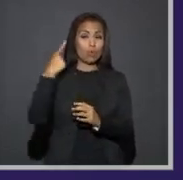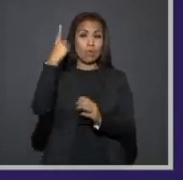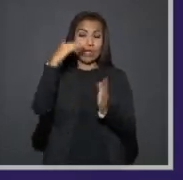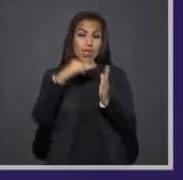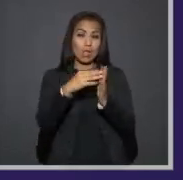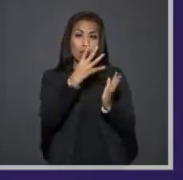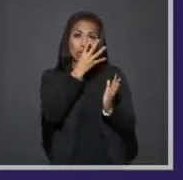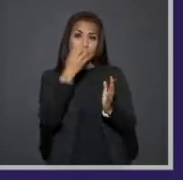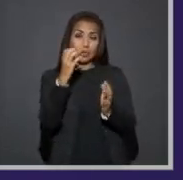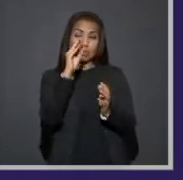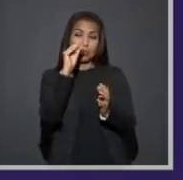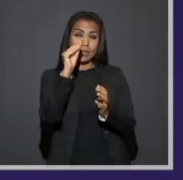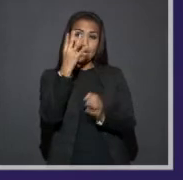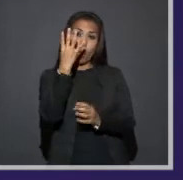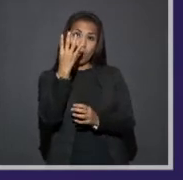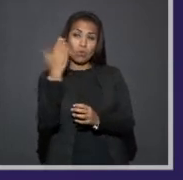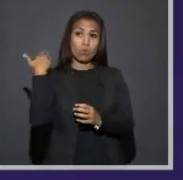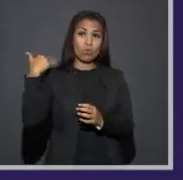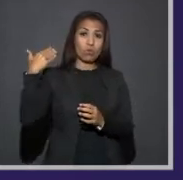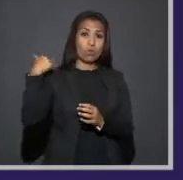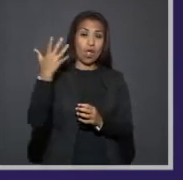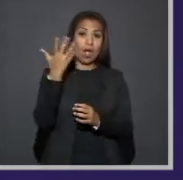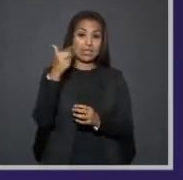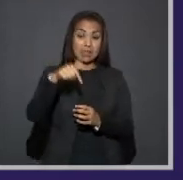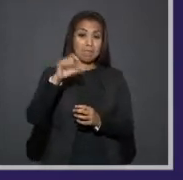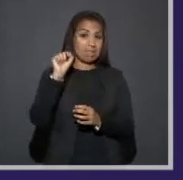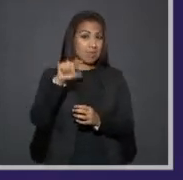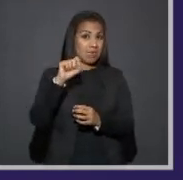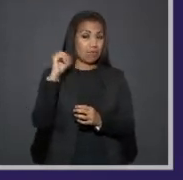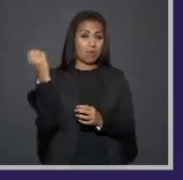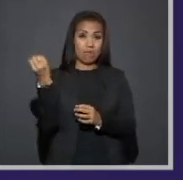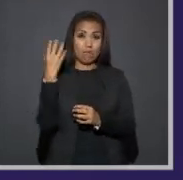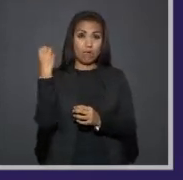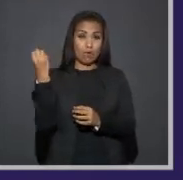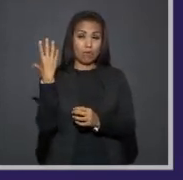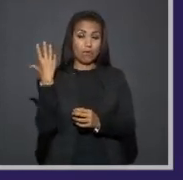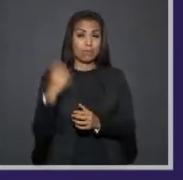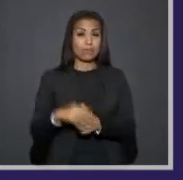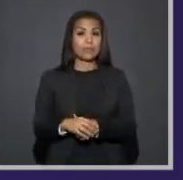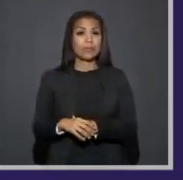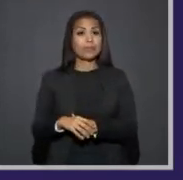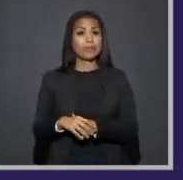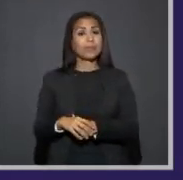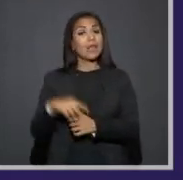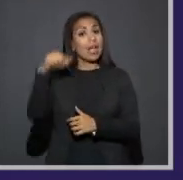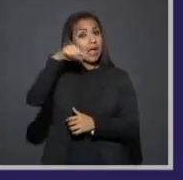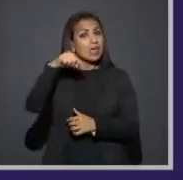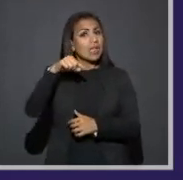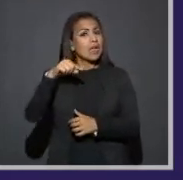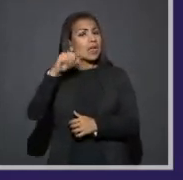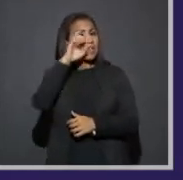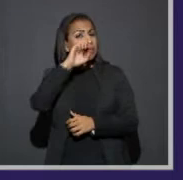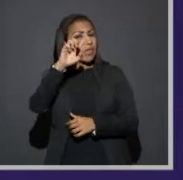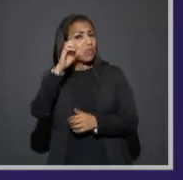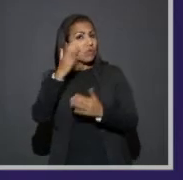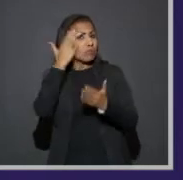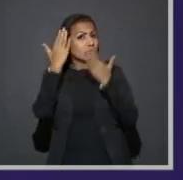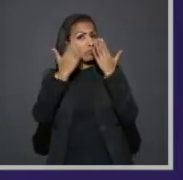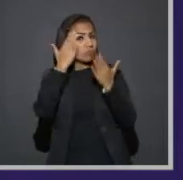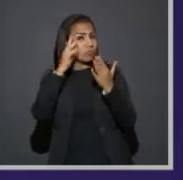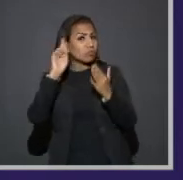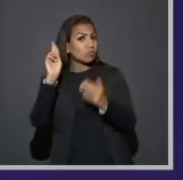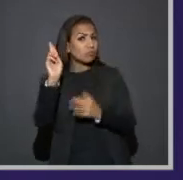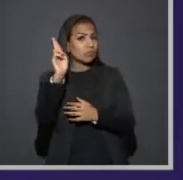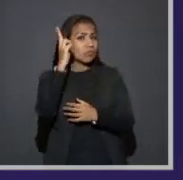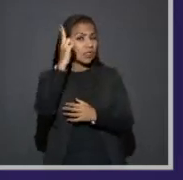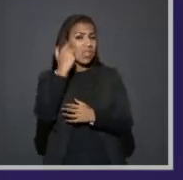la realización de estos foros. Es este espíritu universitario el que ha hecho posible que los candidatos sientan la confianza